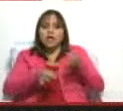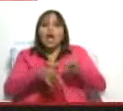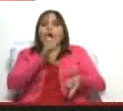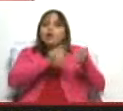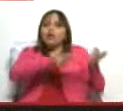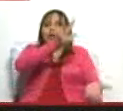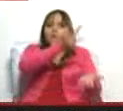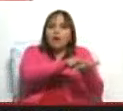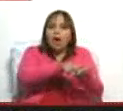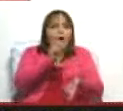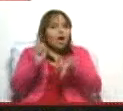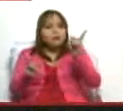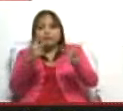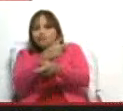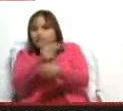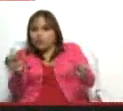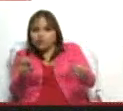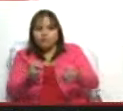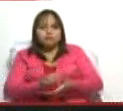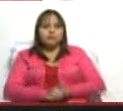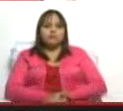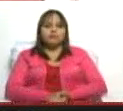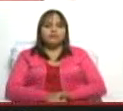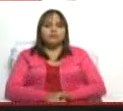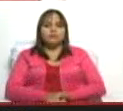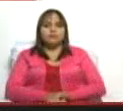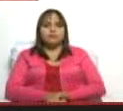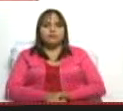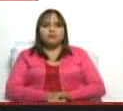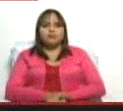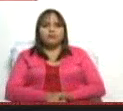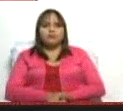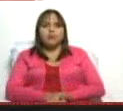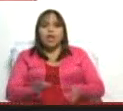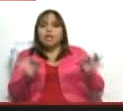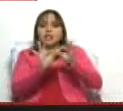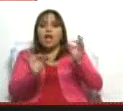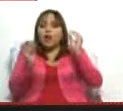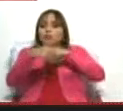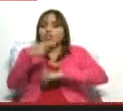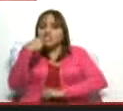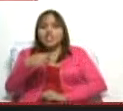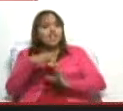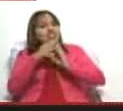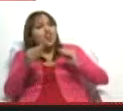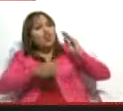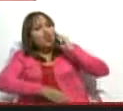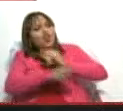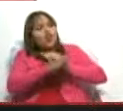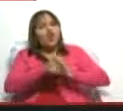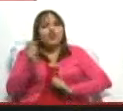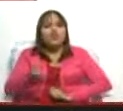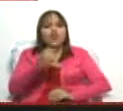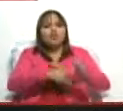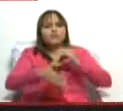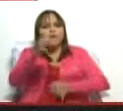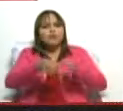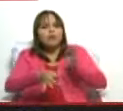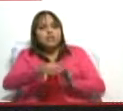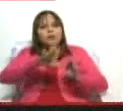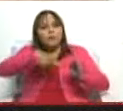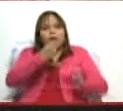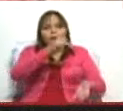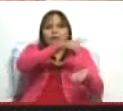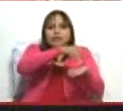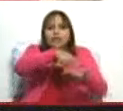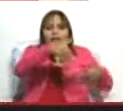aprobados, otros no. En ninguna parte el acuerdo de Barbados decía, todo el que vaya al TCJ será habilitado. Nunca dijo eso,